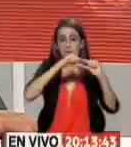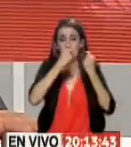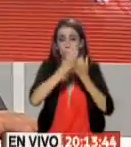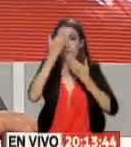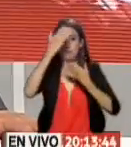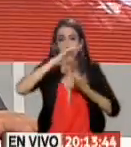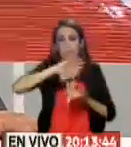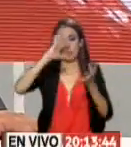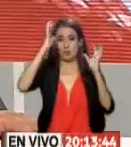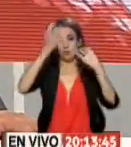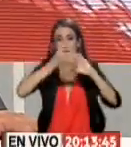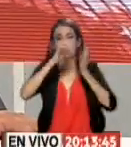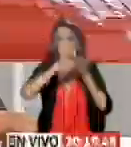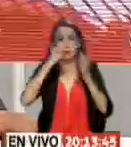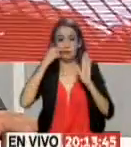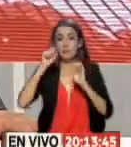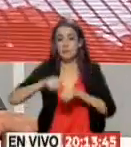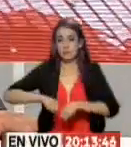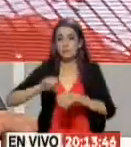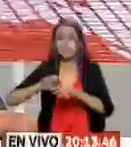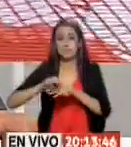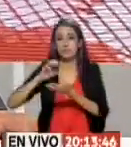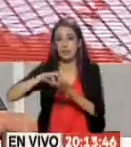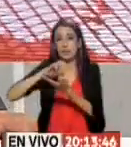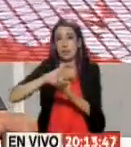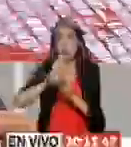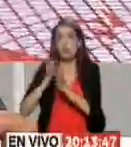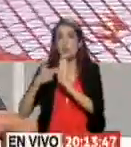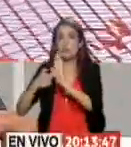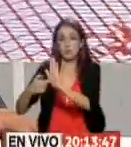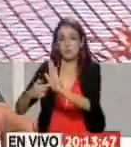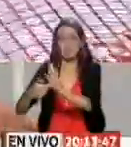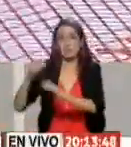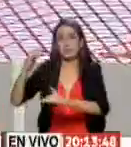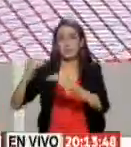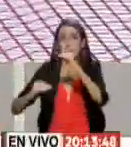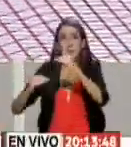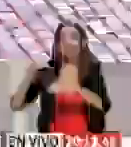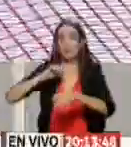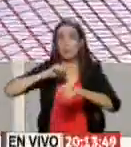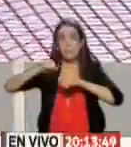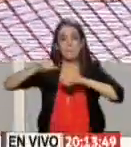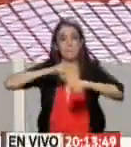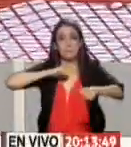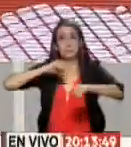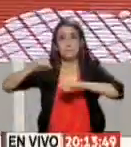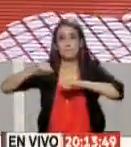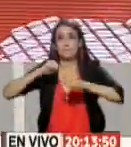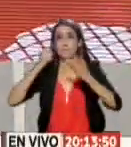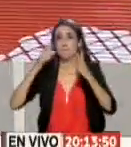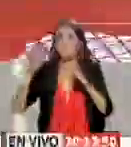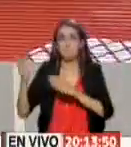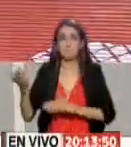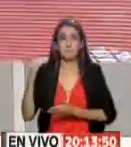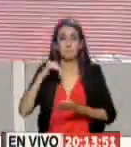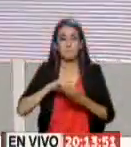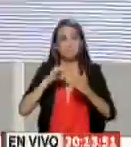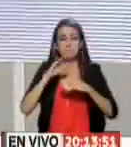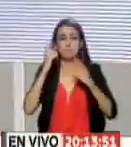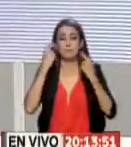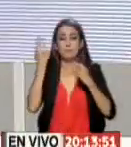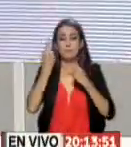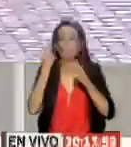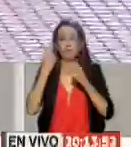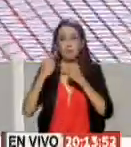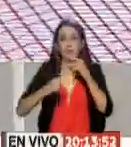en que la legisladora evidenció irregularidades en el desempeño de su gestión y que no cabe una sola sanción administrativa en su